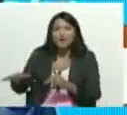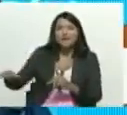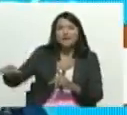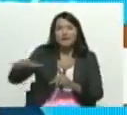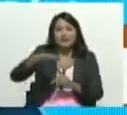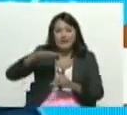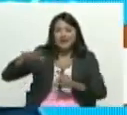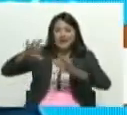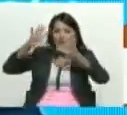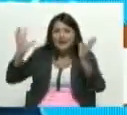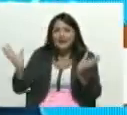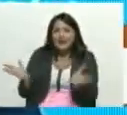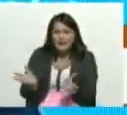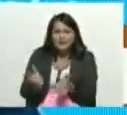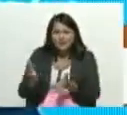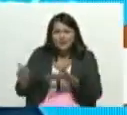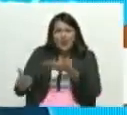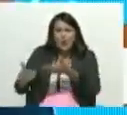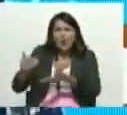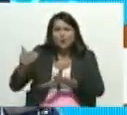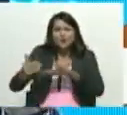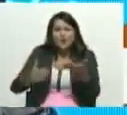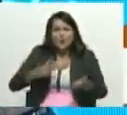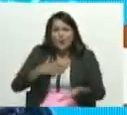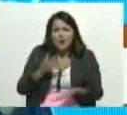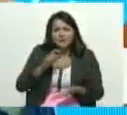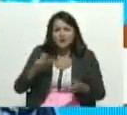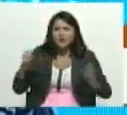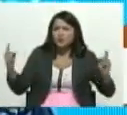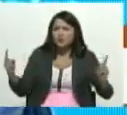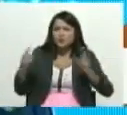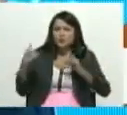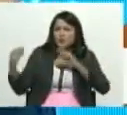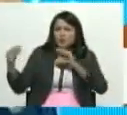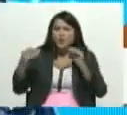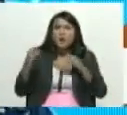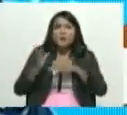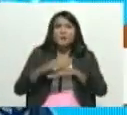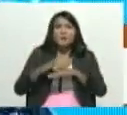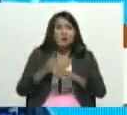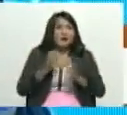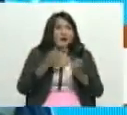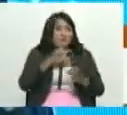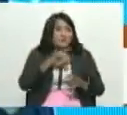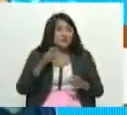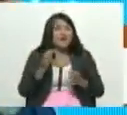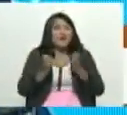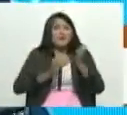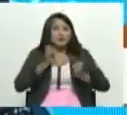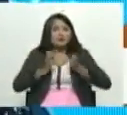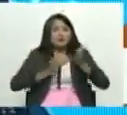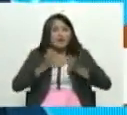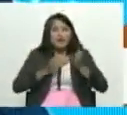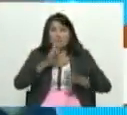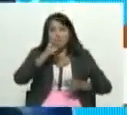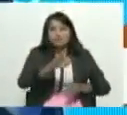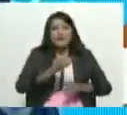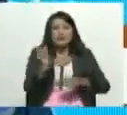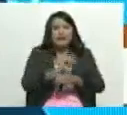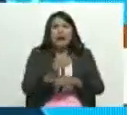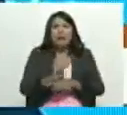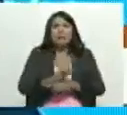un mundo complejo a partir de la palabra se impone entonces un mundo de la imagen de la emocionalidad de la instantaneidad que